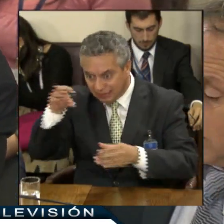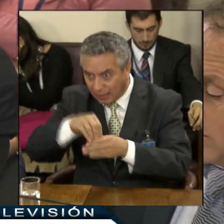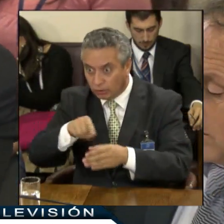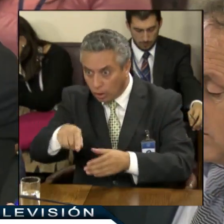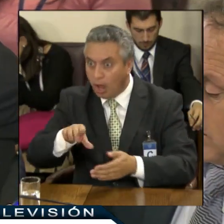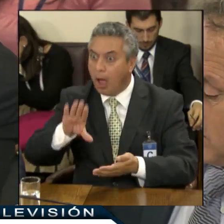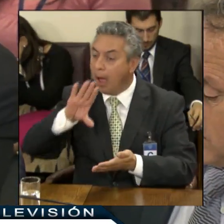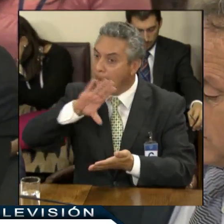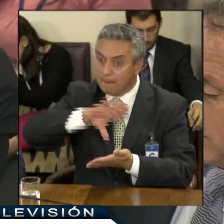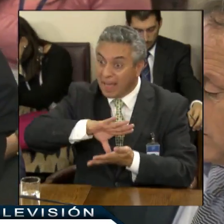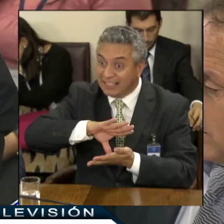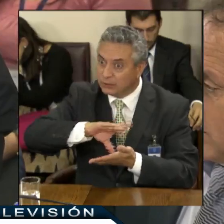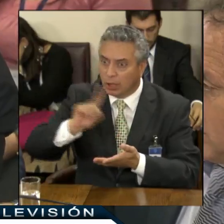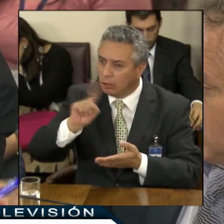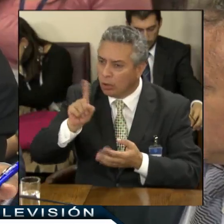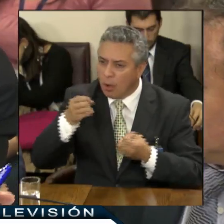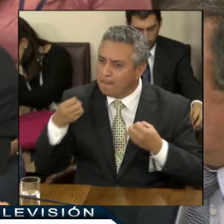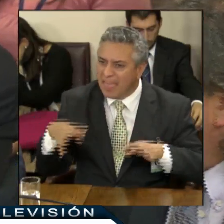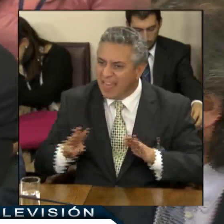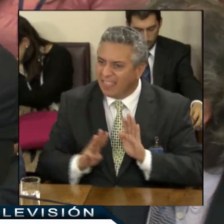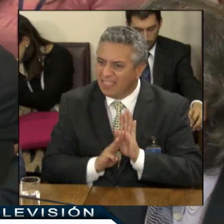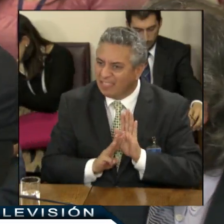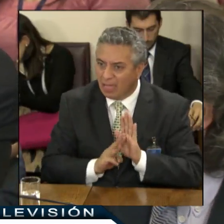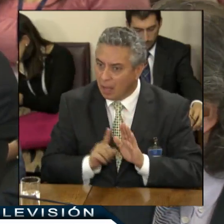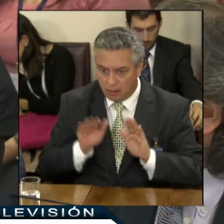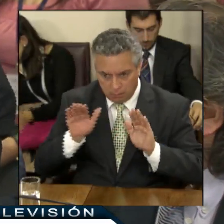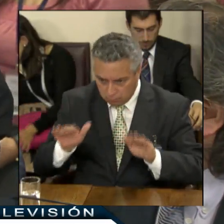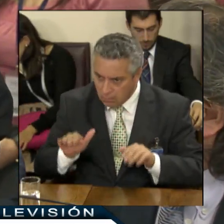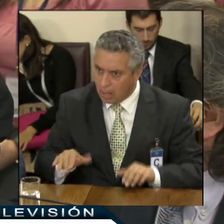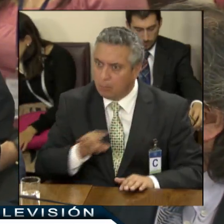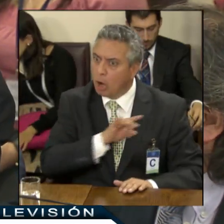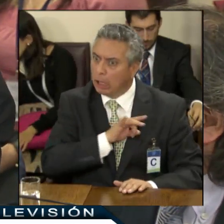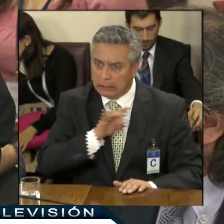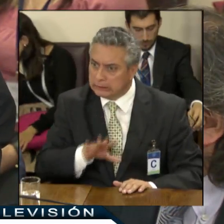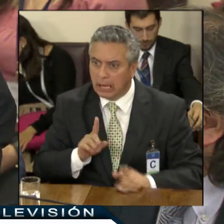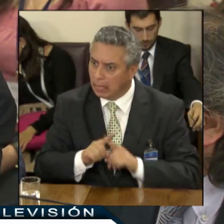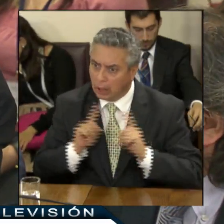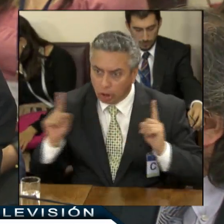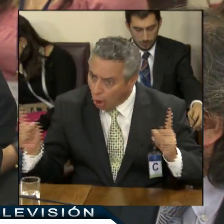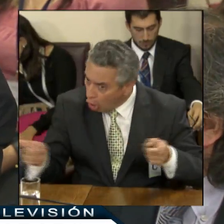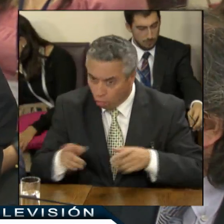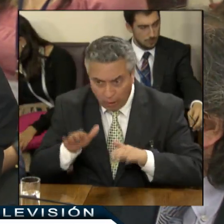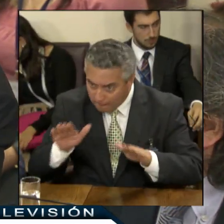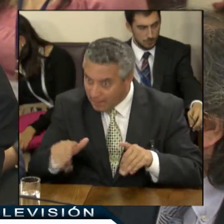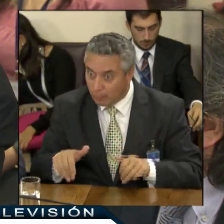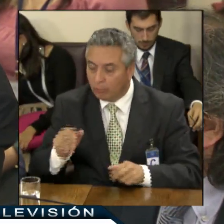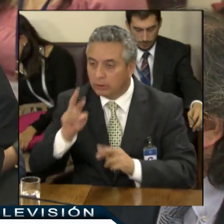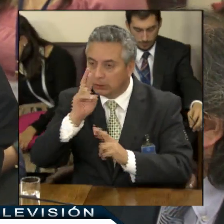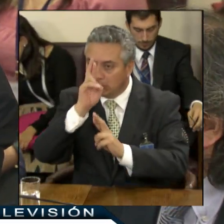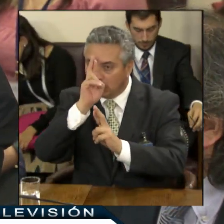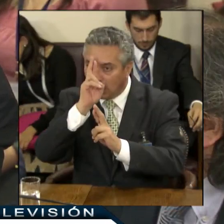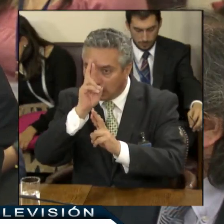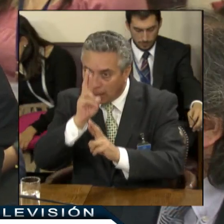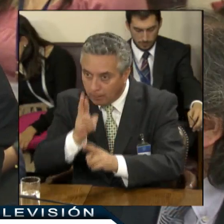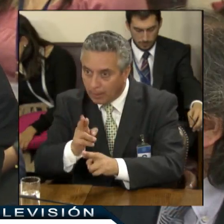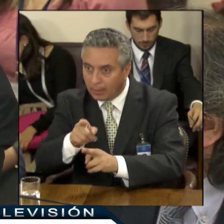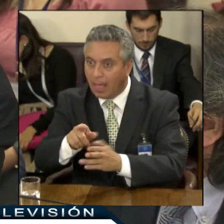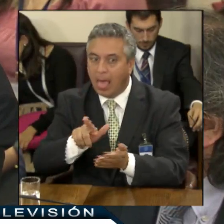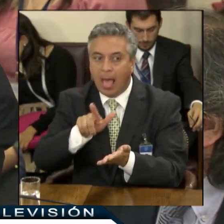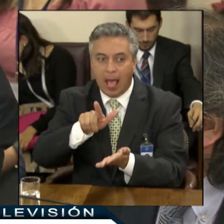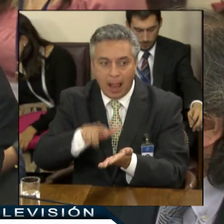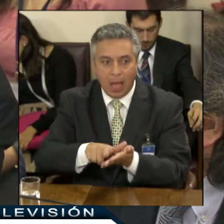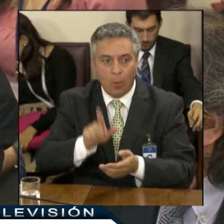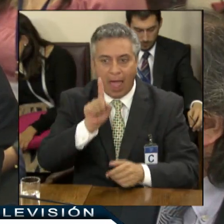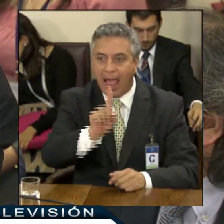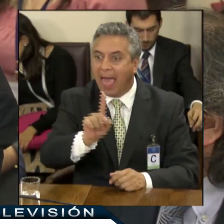y que el país no va a perder identidad no va a seguir siendo chile de todos pero si eh se respeta la lengua de cada uno